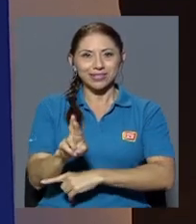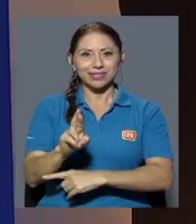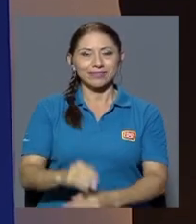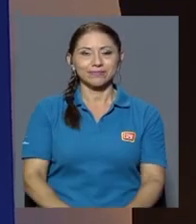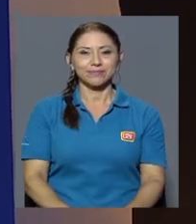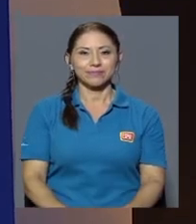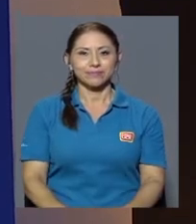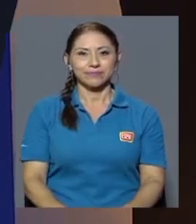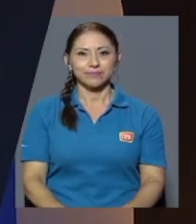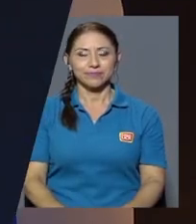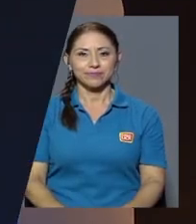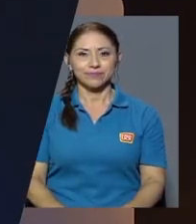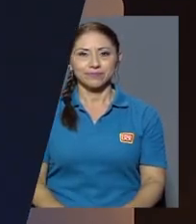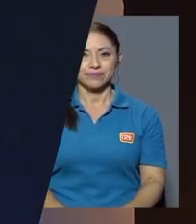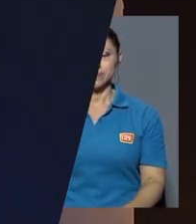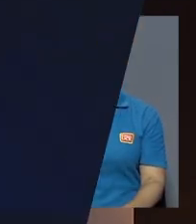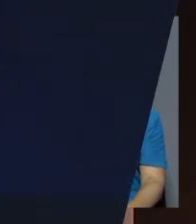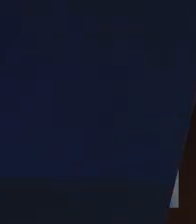rica